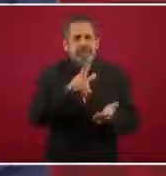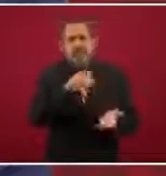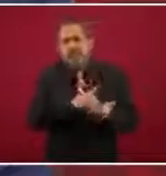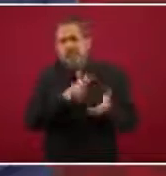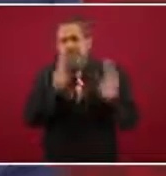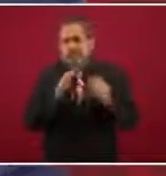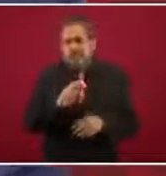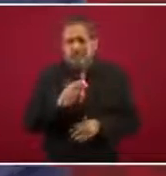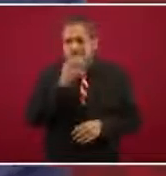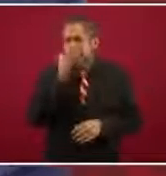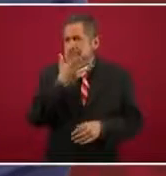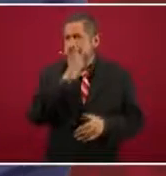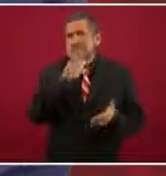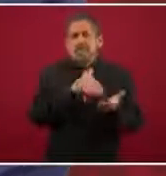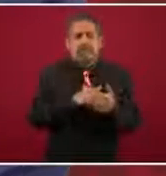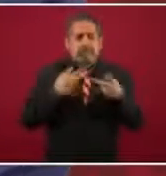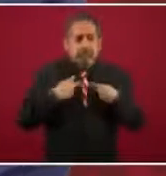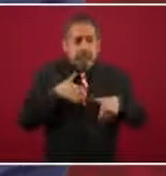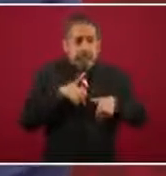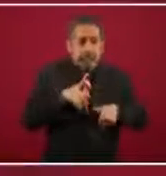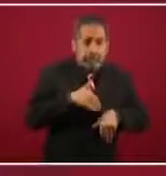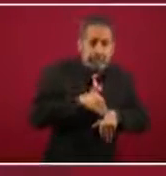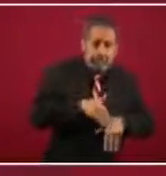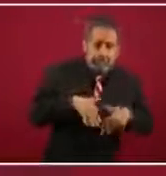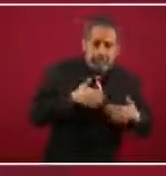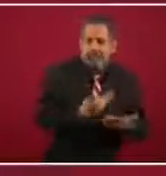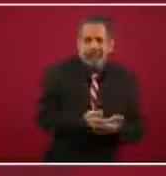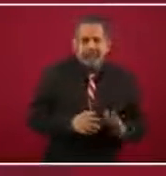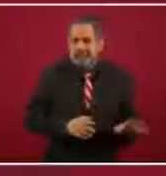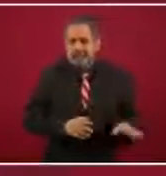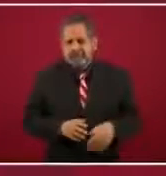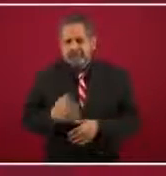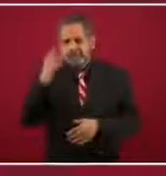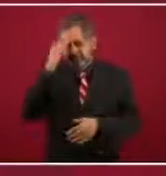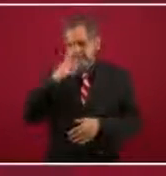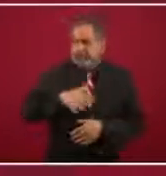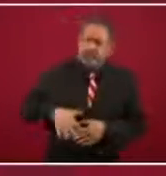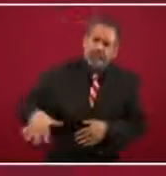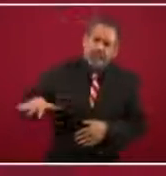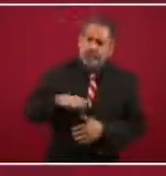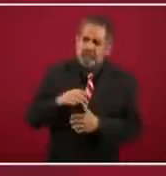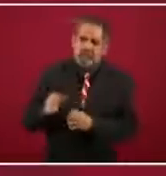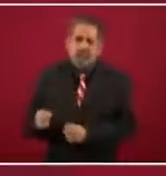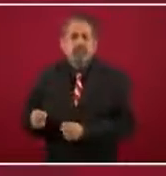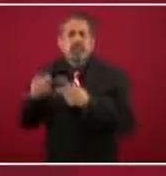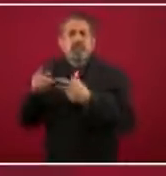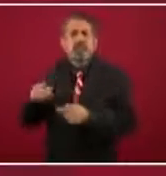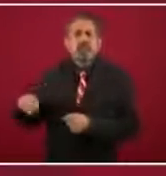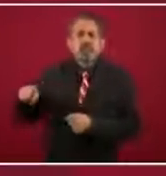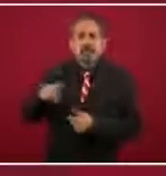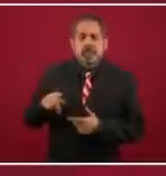5,000, 8,000, cuando mucho, 10,000. ¿Saben cuántos nos vieron